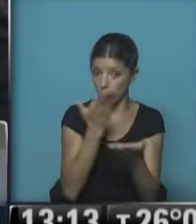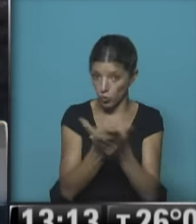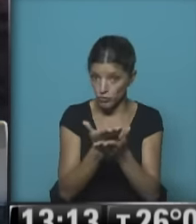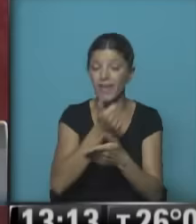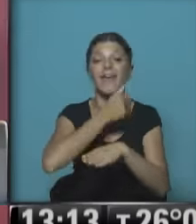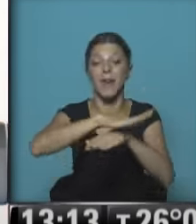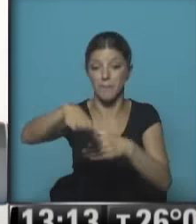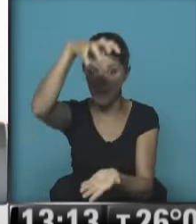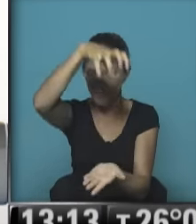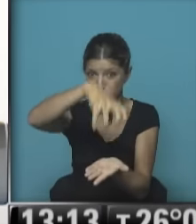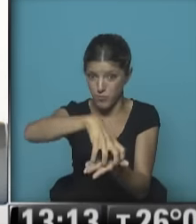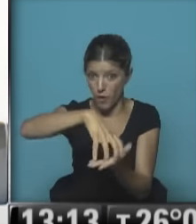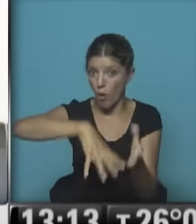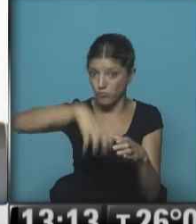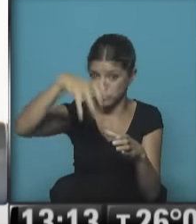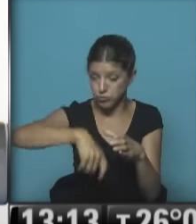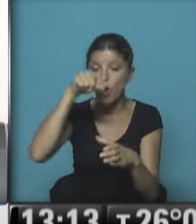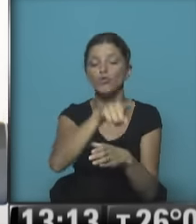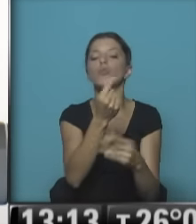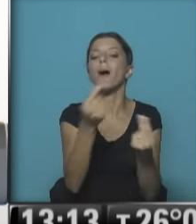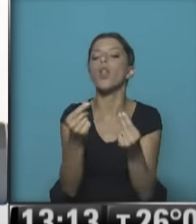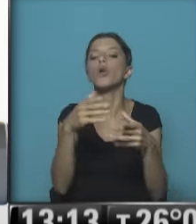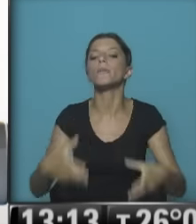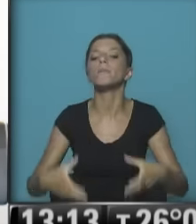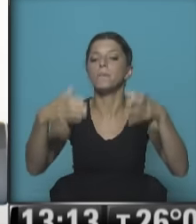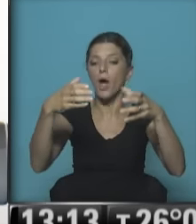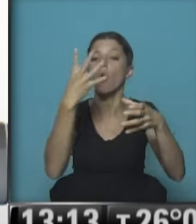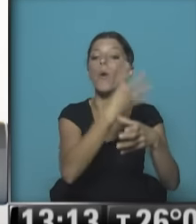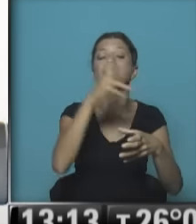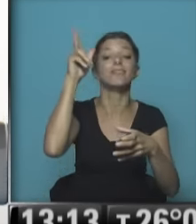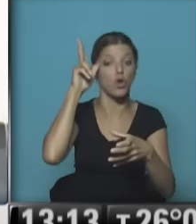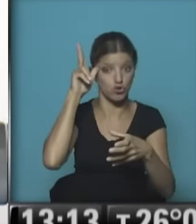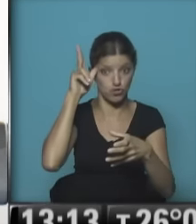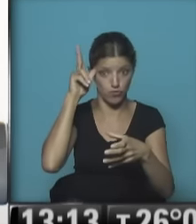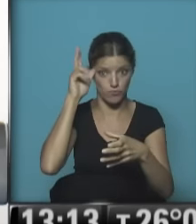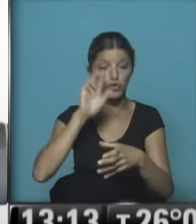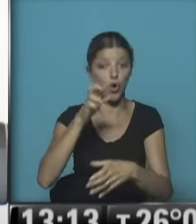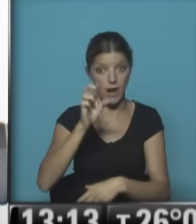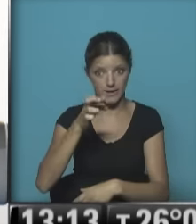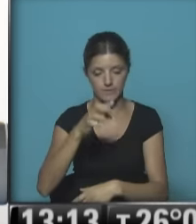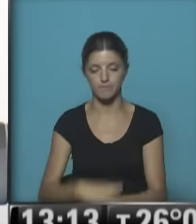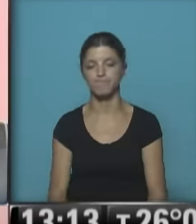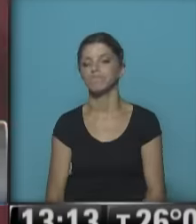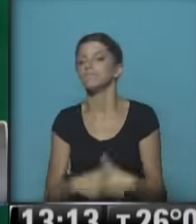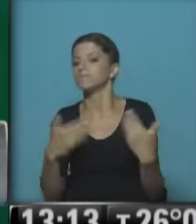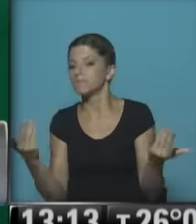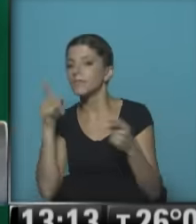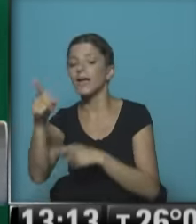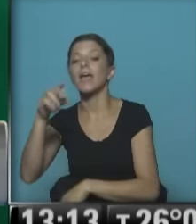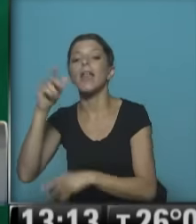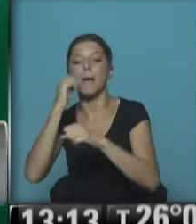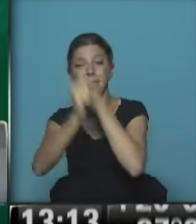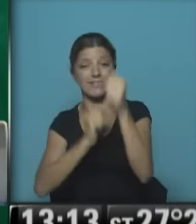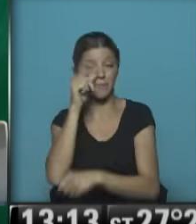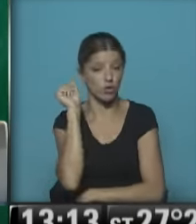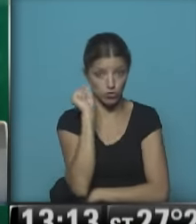plataformas instaladas en aguas profundas, tiene un costo promedio de $48 por barril. Aunque en el caso de Petrobras,